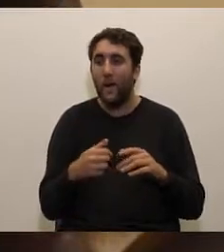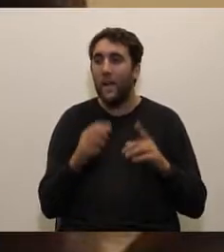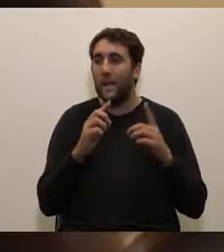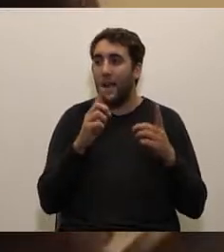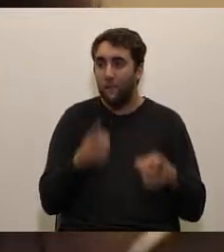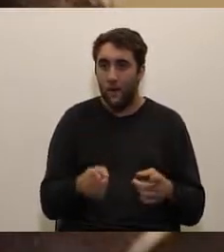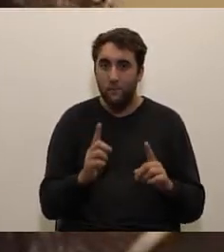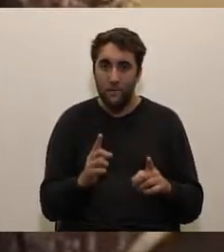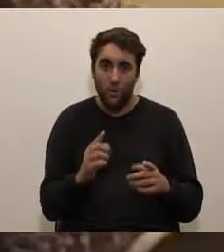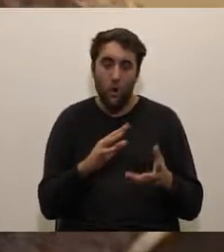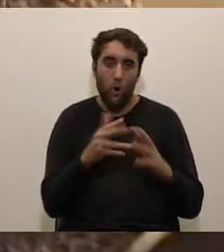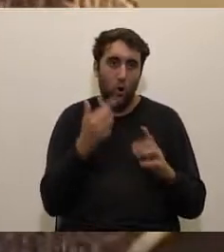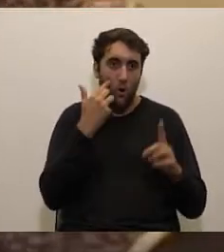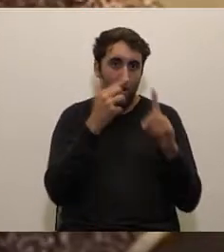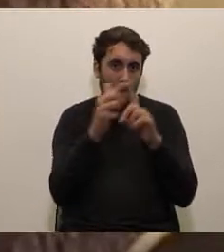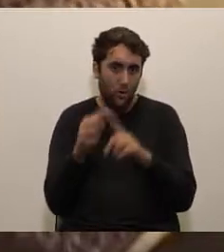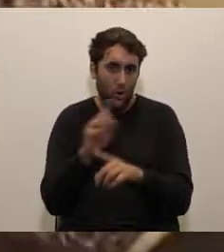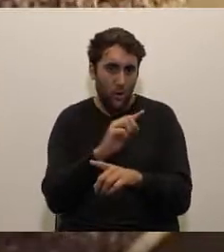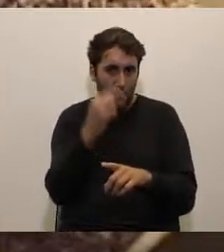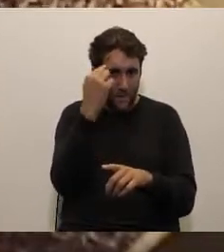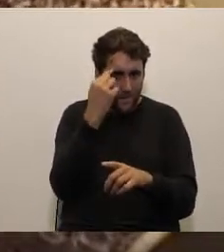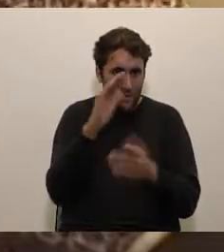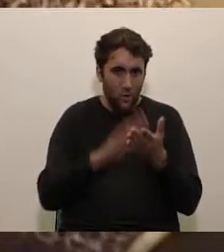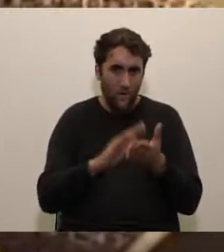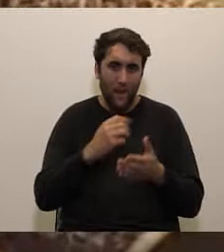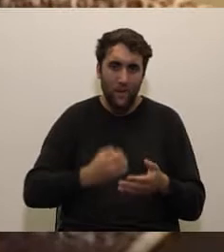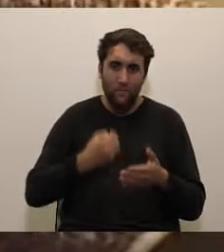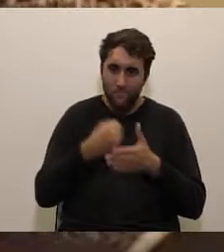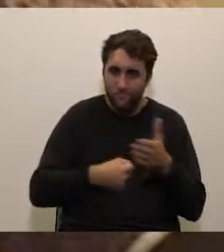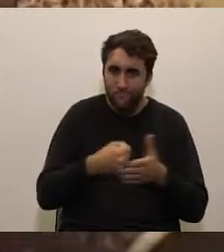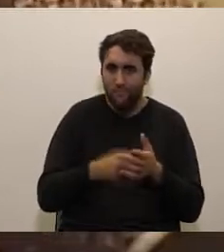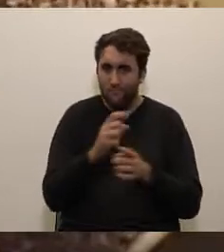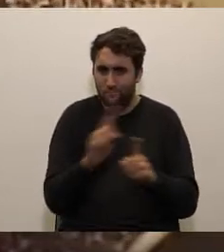están diseñadas para otros objetivos, están diseñadas para objetivos de,